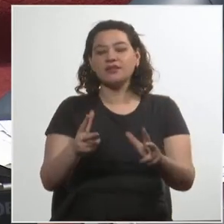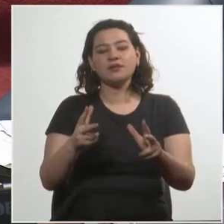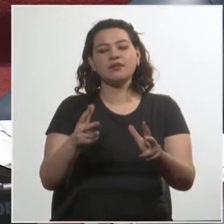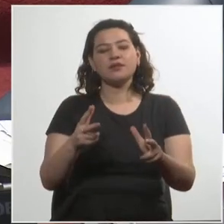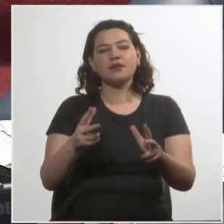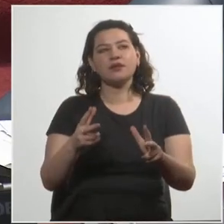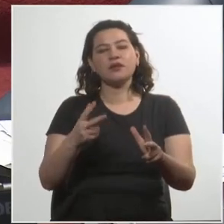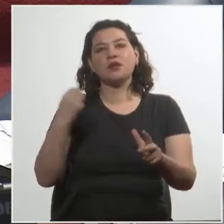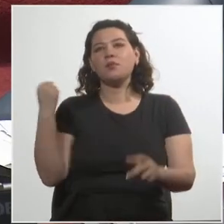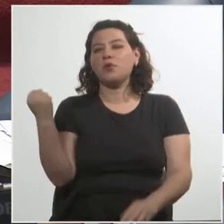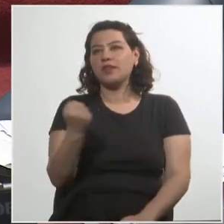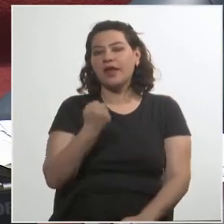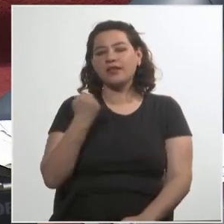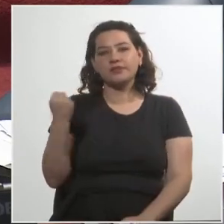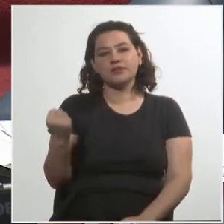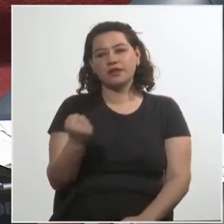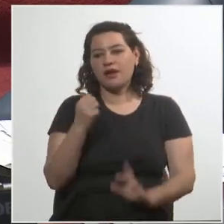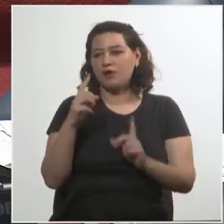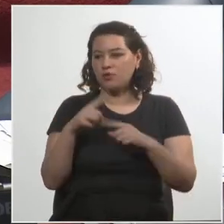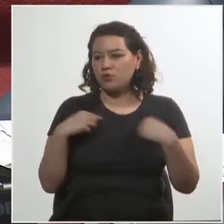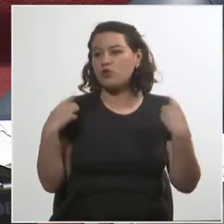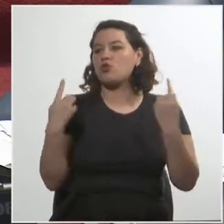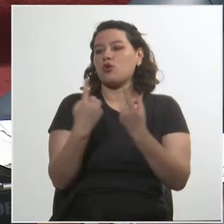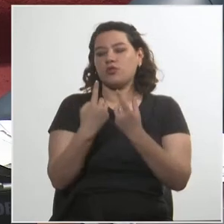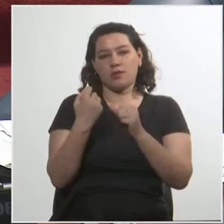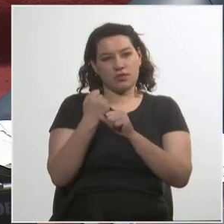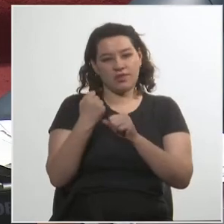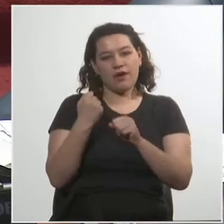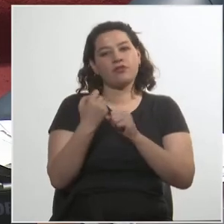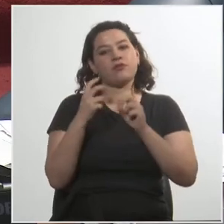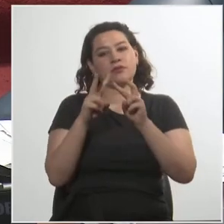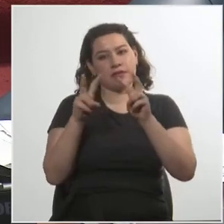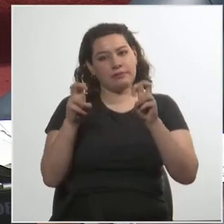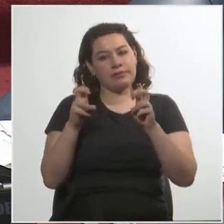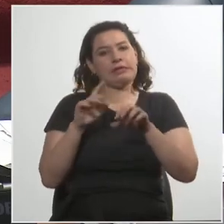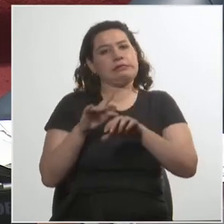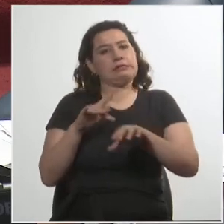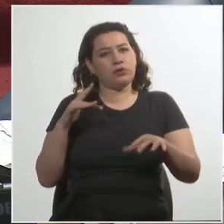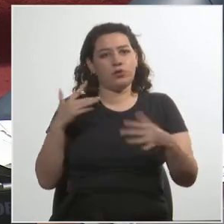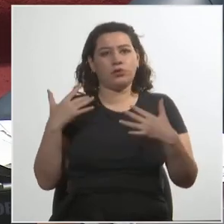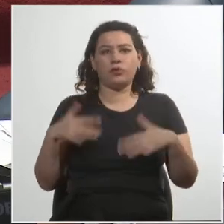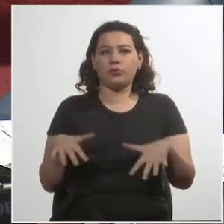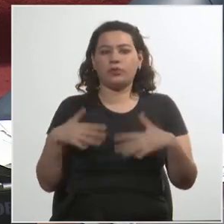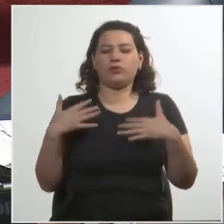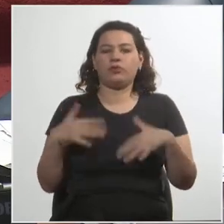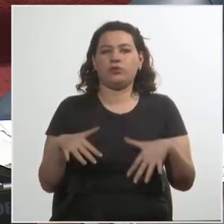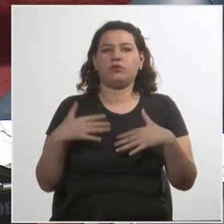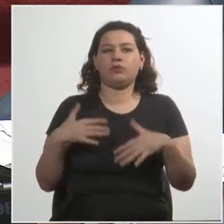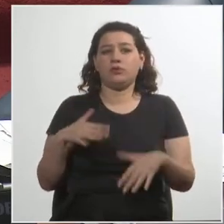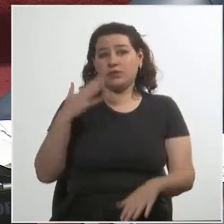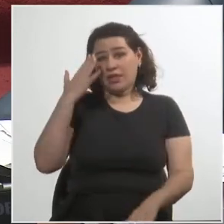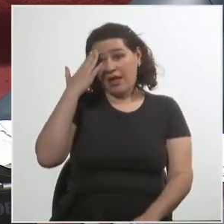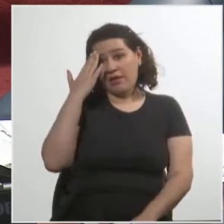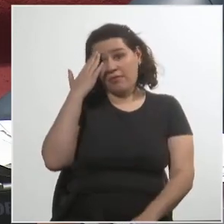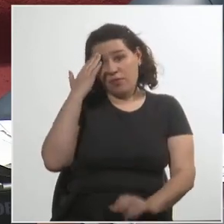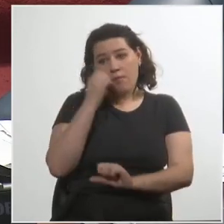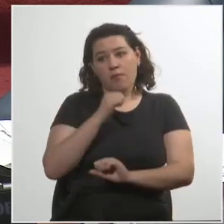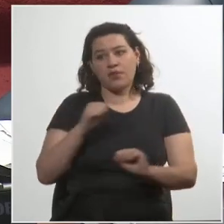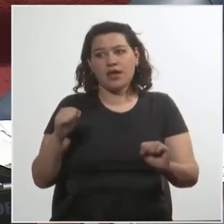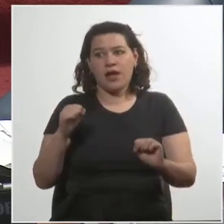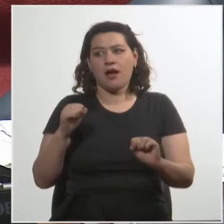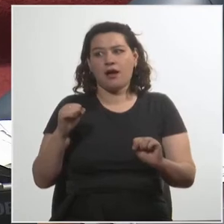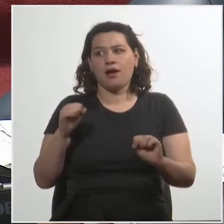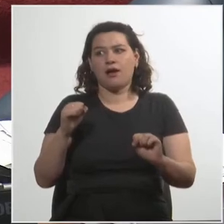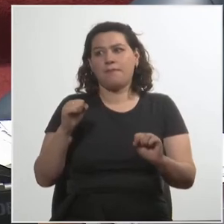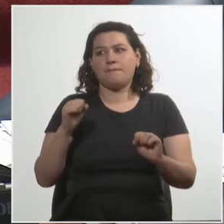la ponderación con que estamos manejando un tema delicado si ya pudimos imaginarnos que la sesión podía ser más rígida pero